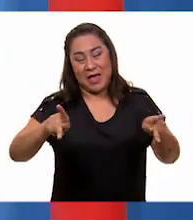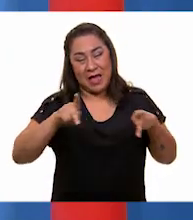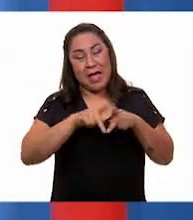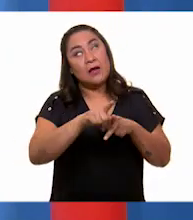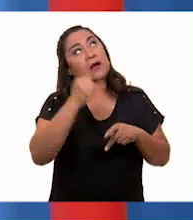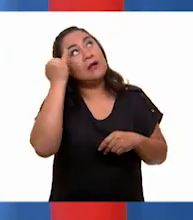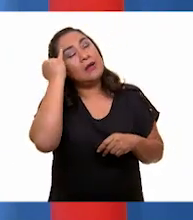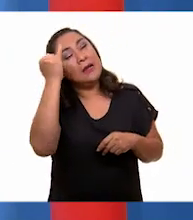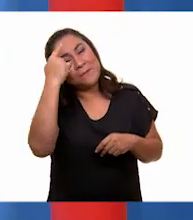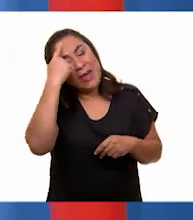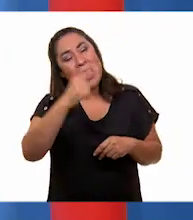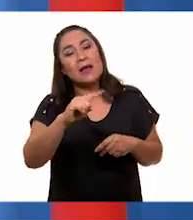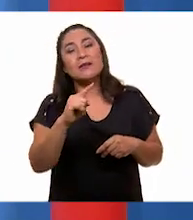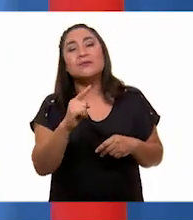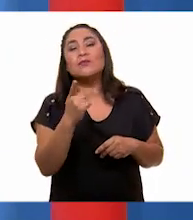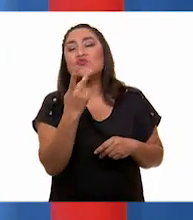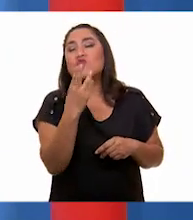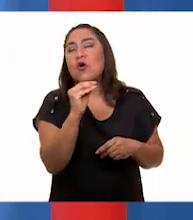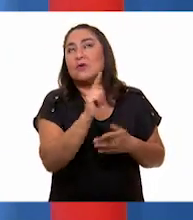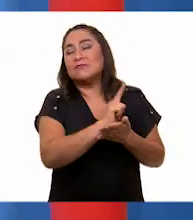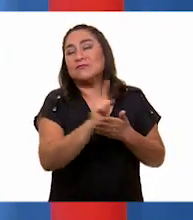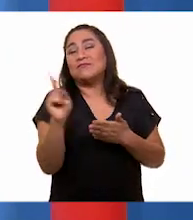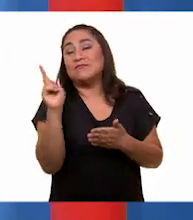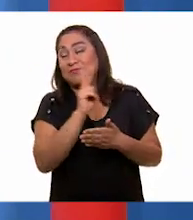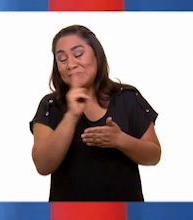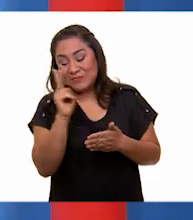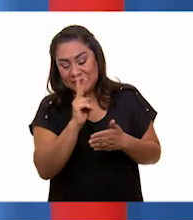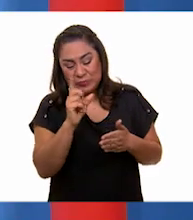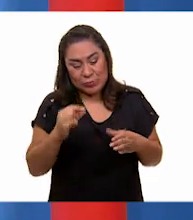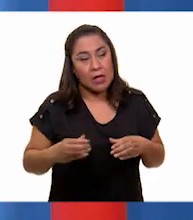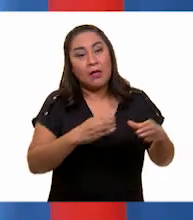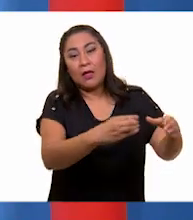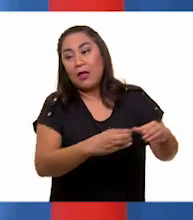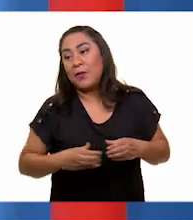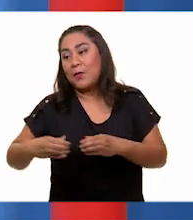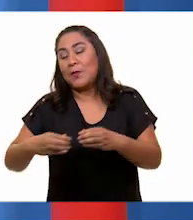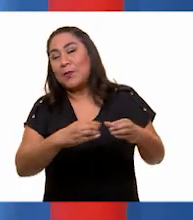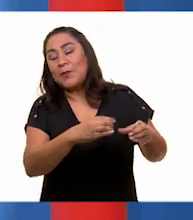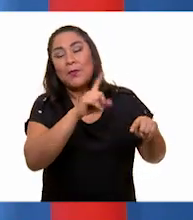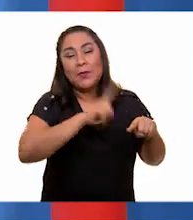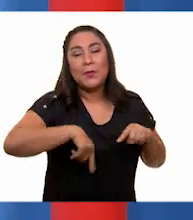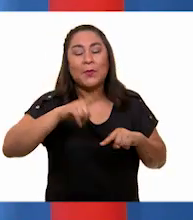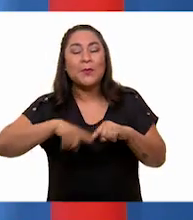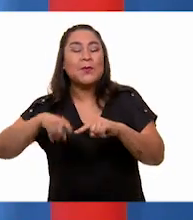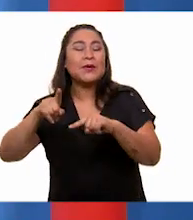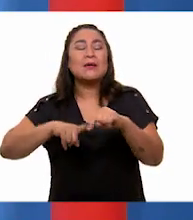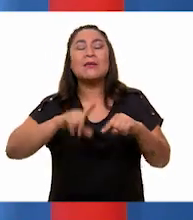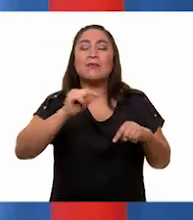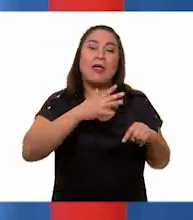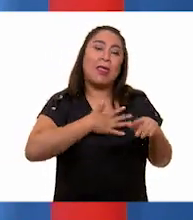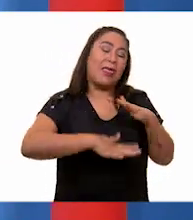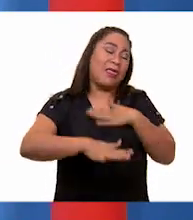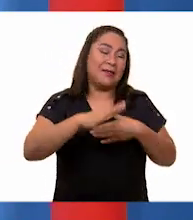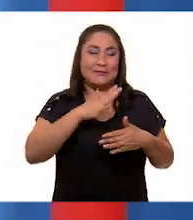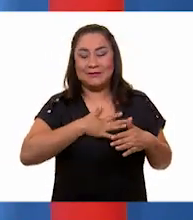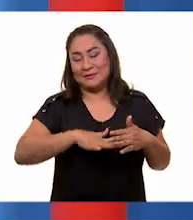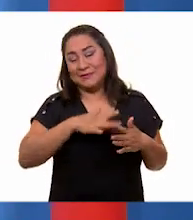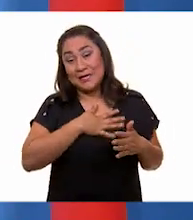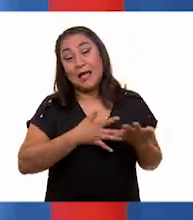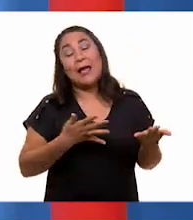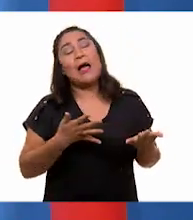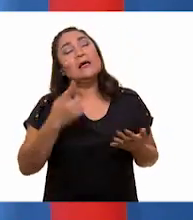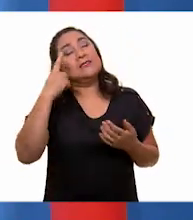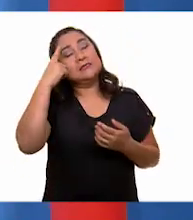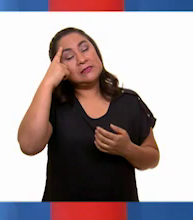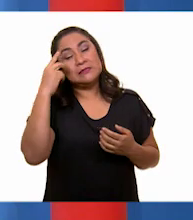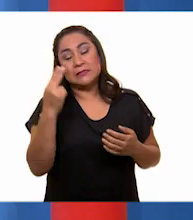idea de ayudar a purificar el aire, pero al acomodarlas las movíamos de aquí para acá, para allá y todo, y acabé cansadísima. Pero había